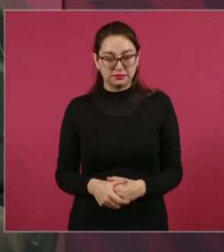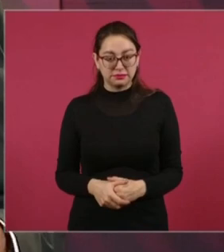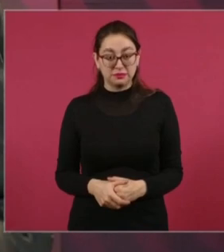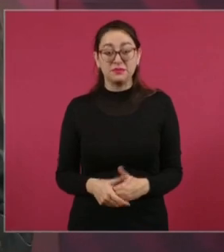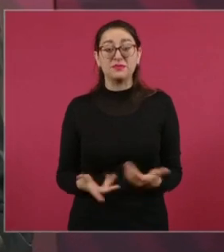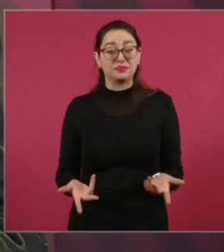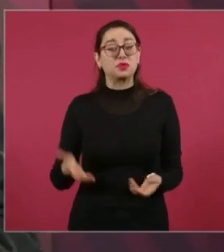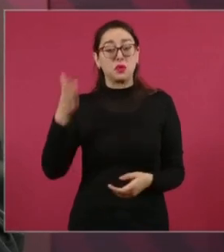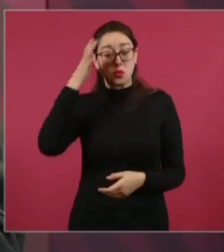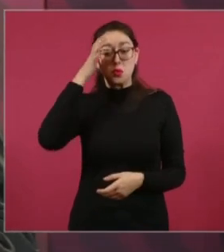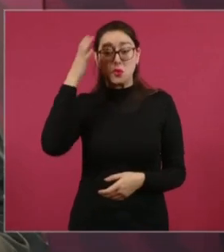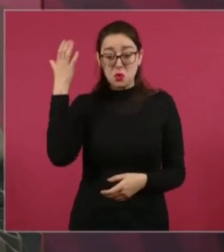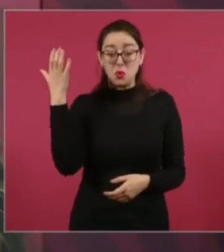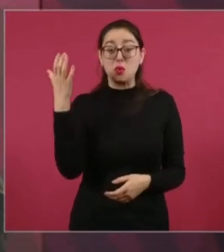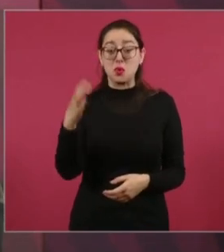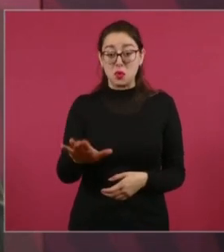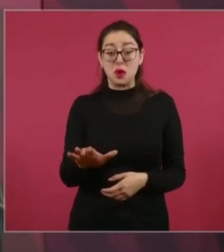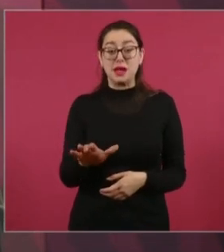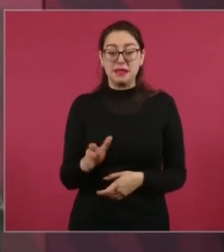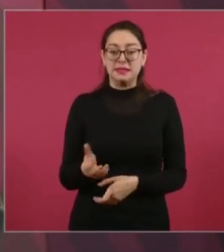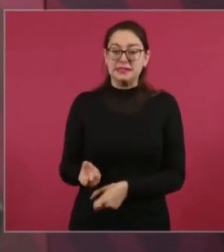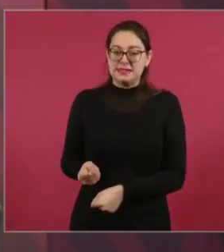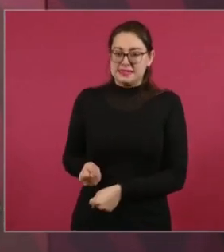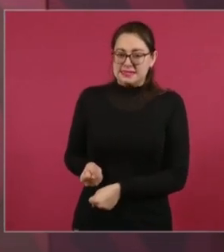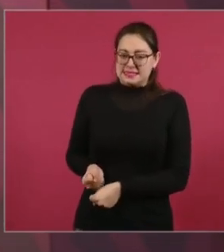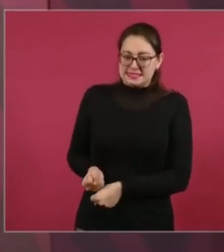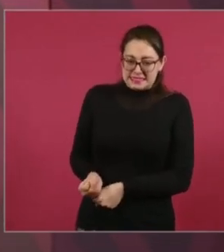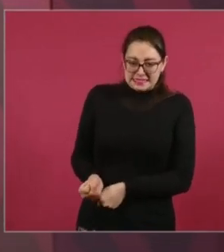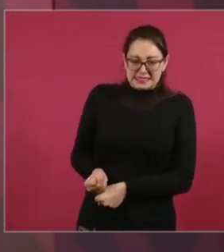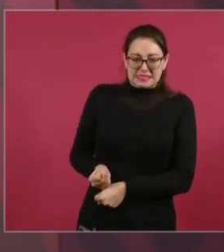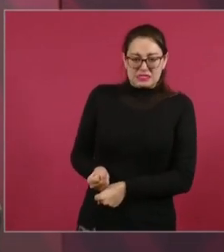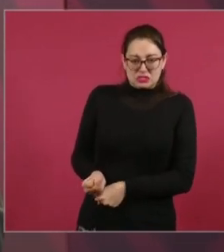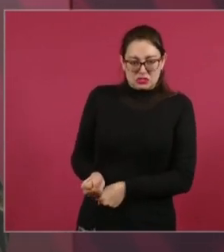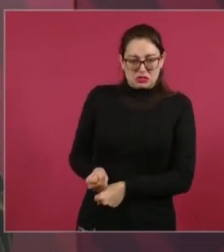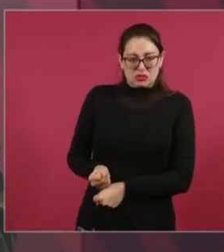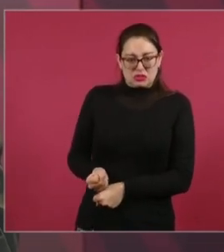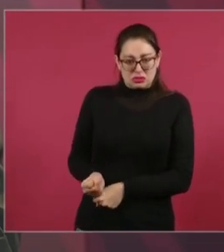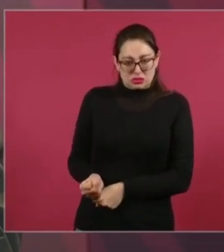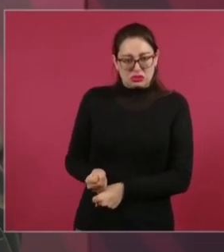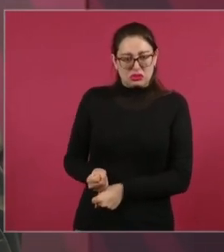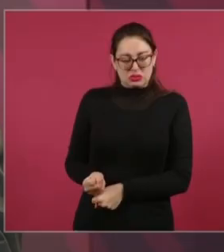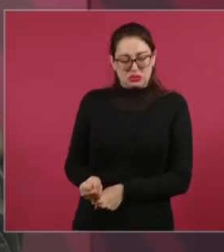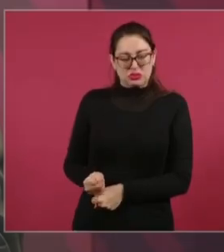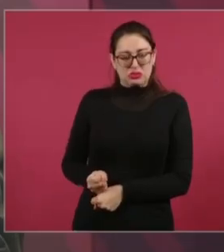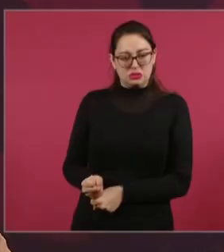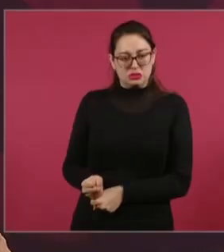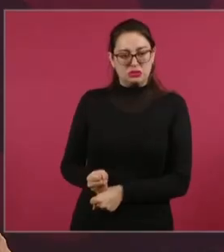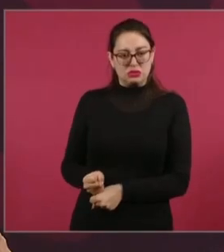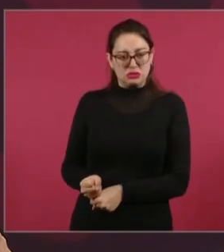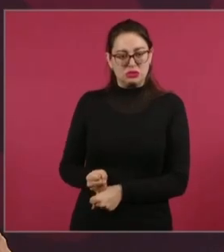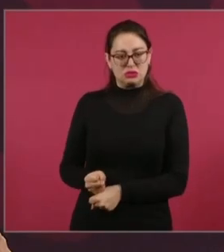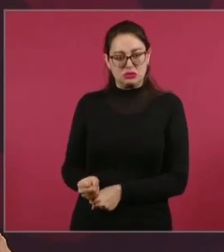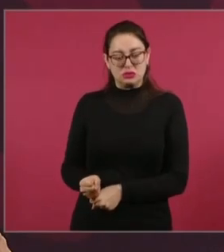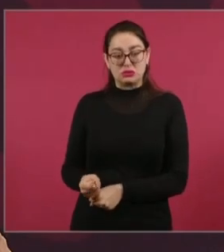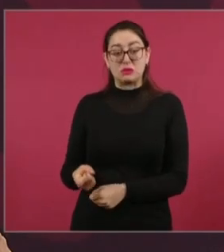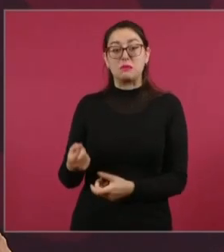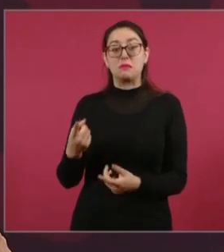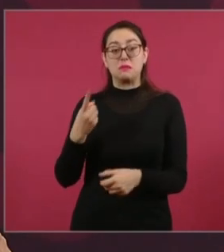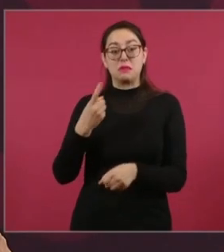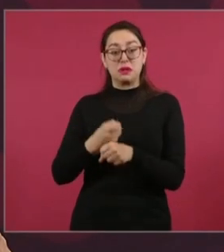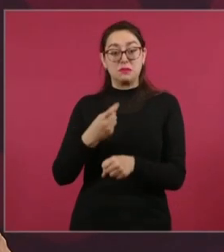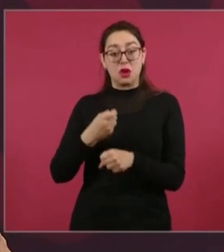le quitaron con una bayoneta el ojo